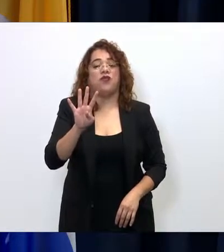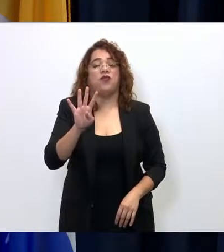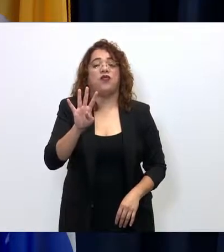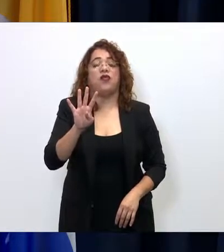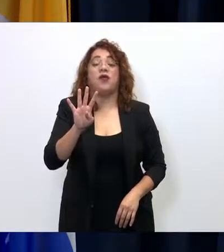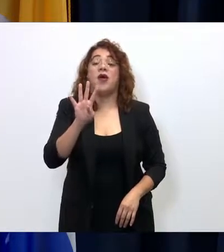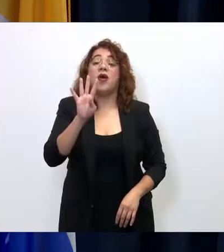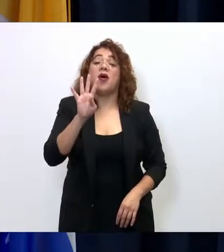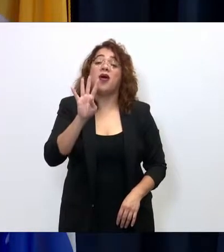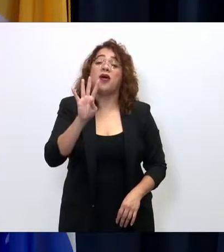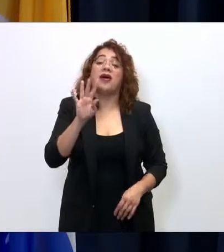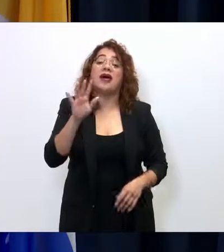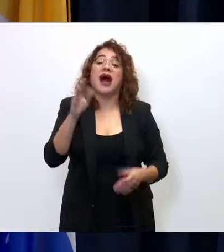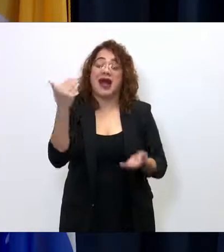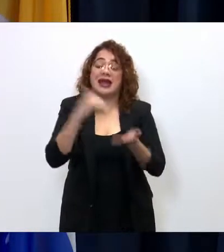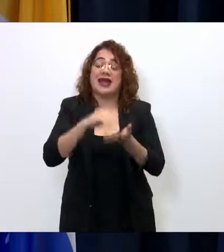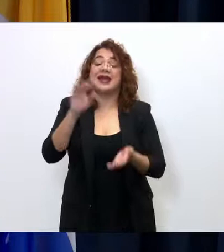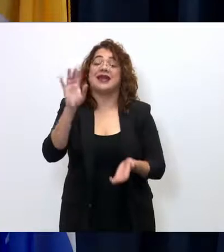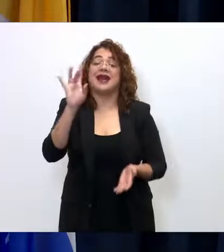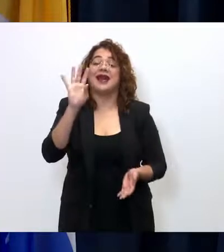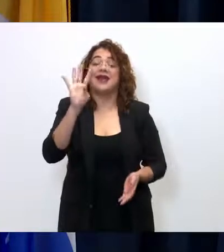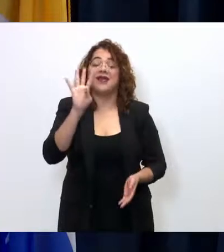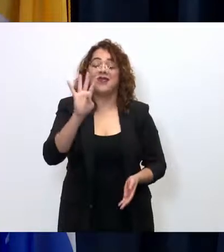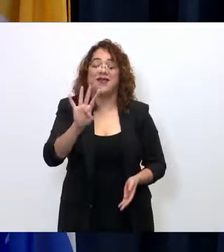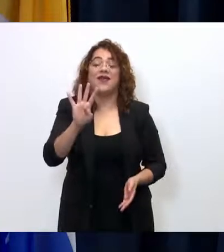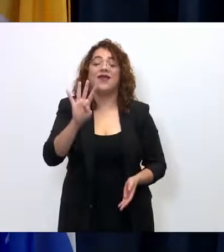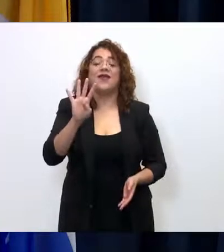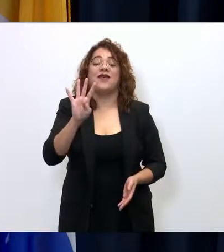833-422-4255. De nuevo es